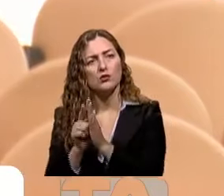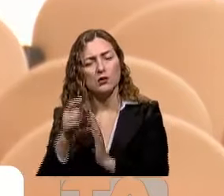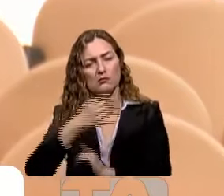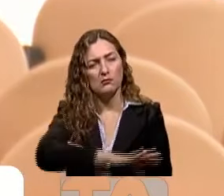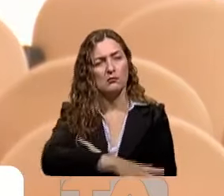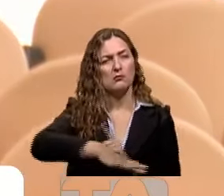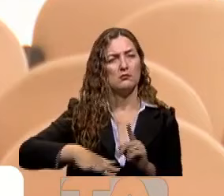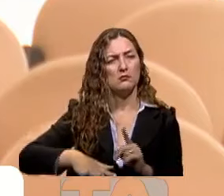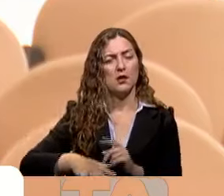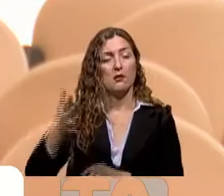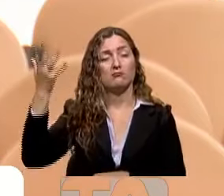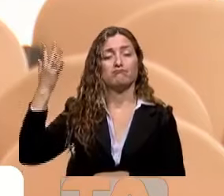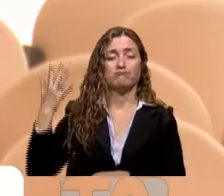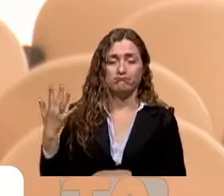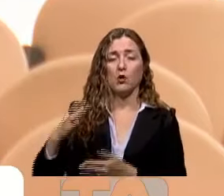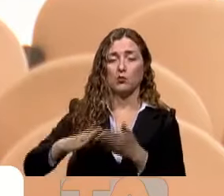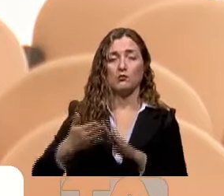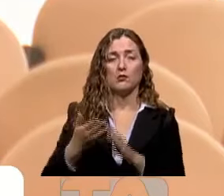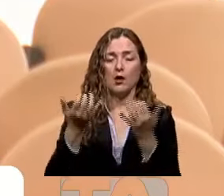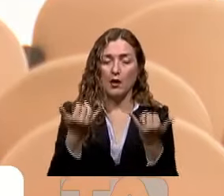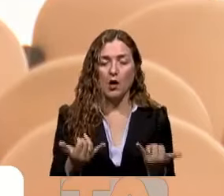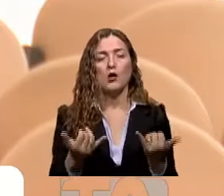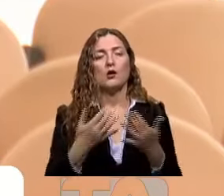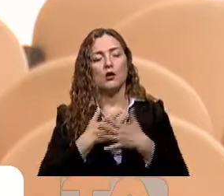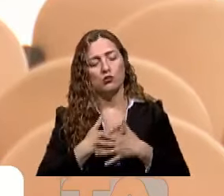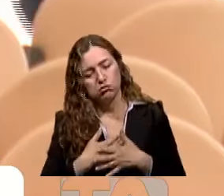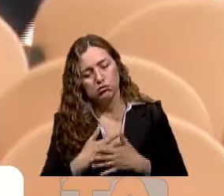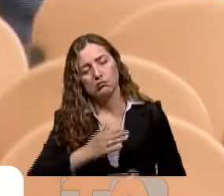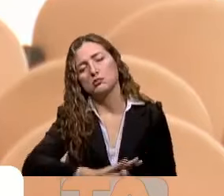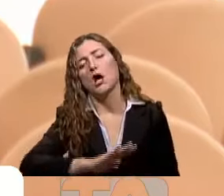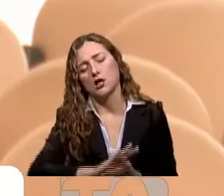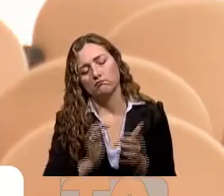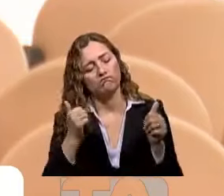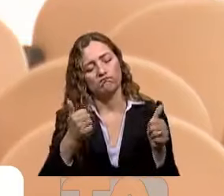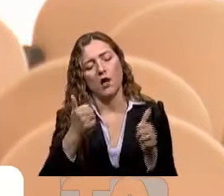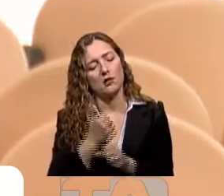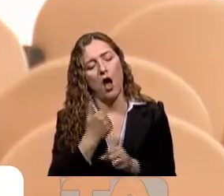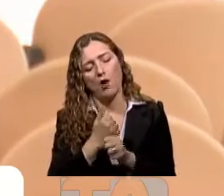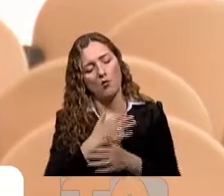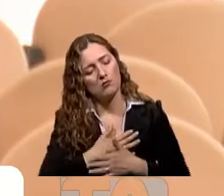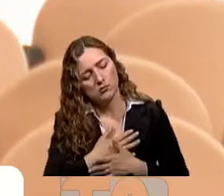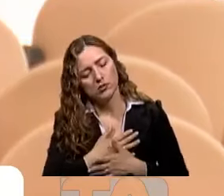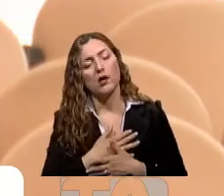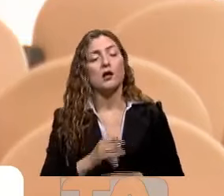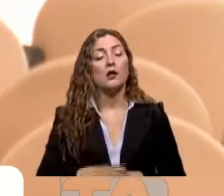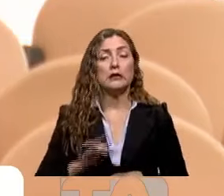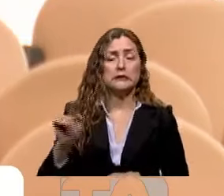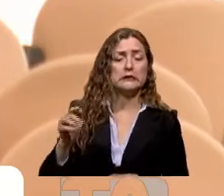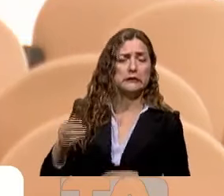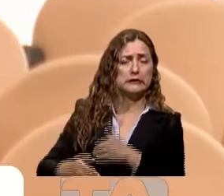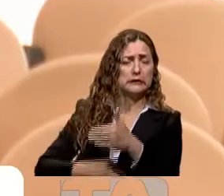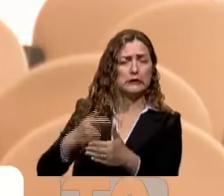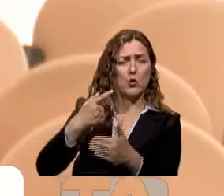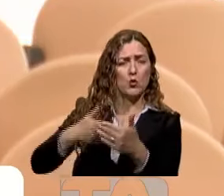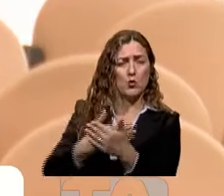de aquellos tiempos de parte de las comunidades pero hoy estamos ya totalmente con un poco de tranquilidad Esperamos que con este